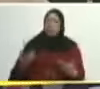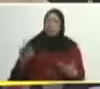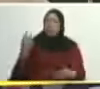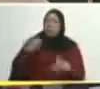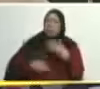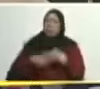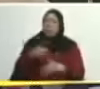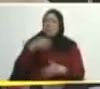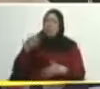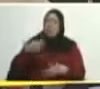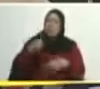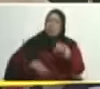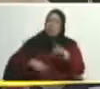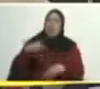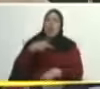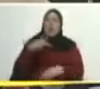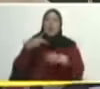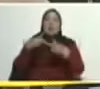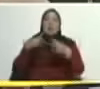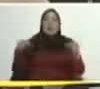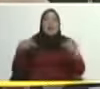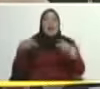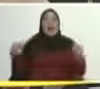Si yo quiero comprar algo de Nicaragua,